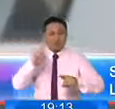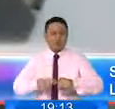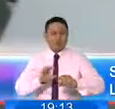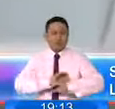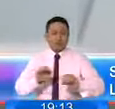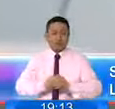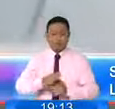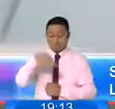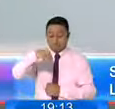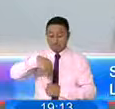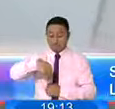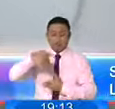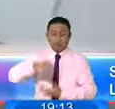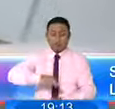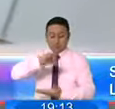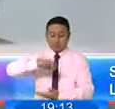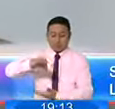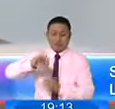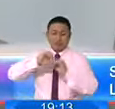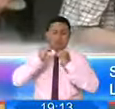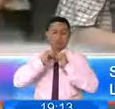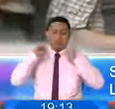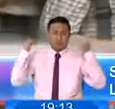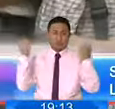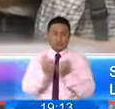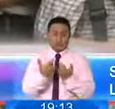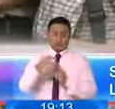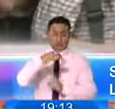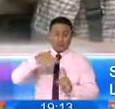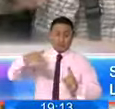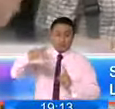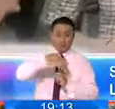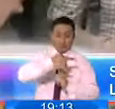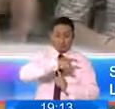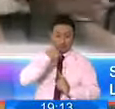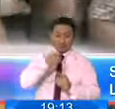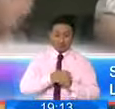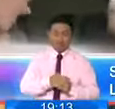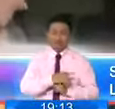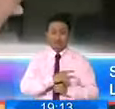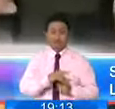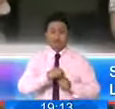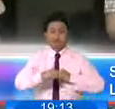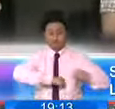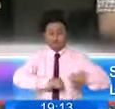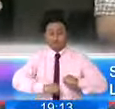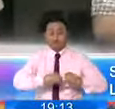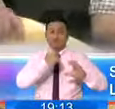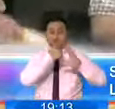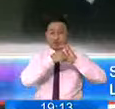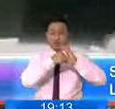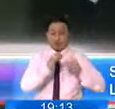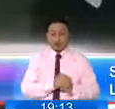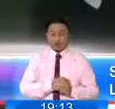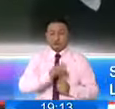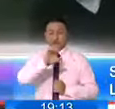martes, representantes de varias organizaciones sociales y ambientales, entre ellas Acción Ecológica, CEDU y CEDEMA, presentaron